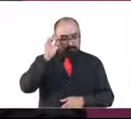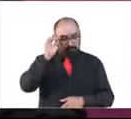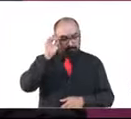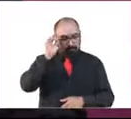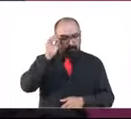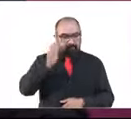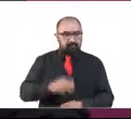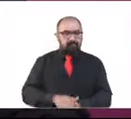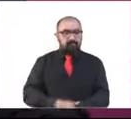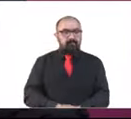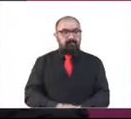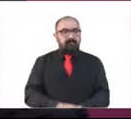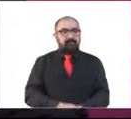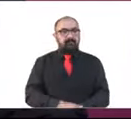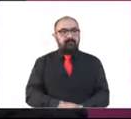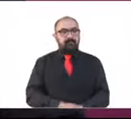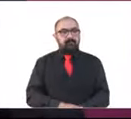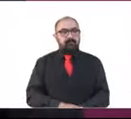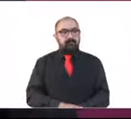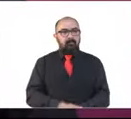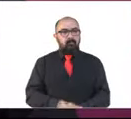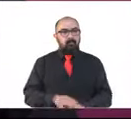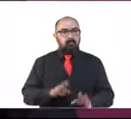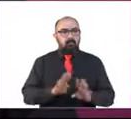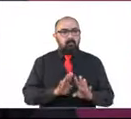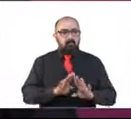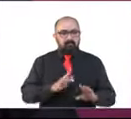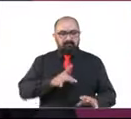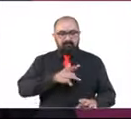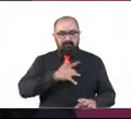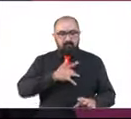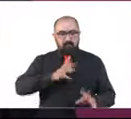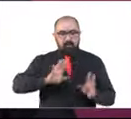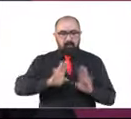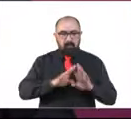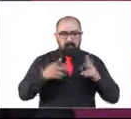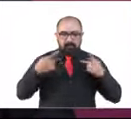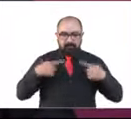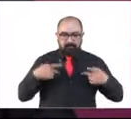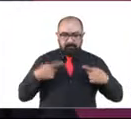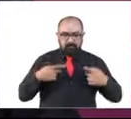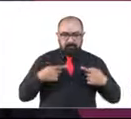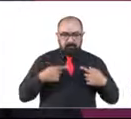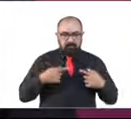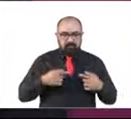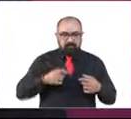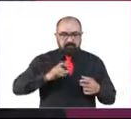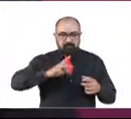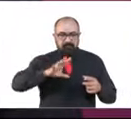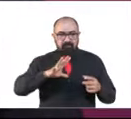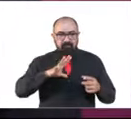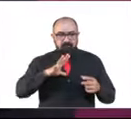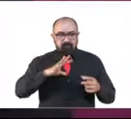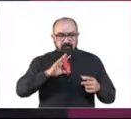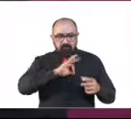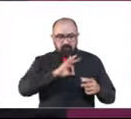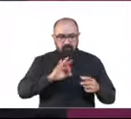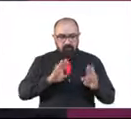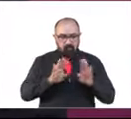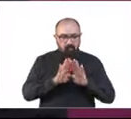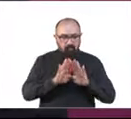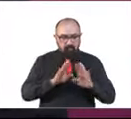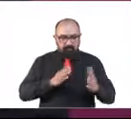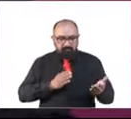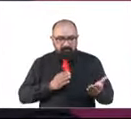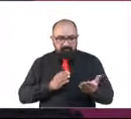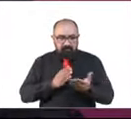creo que de esta meta que tenemos que tener como humanidad, no podemos permitirnos decir que no, o sea, es hacia